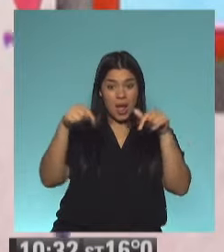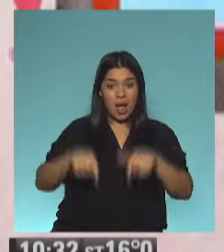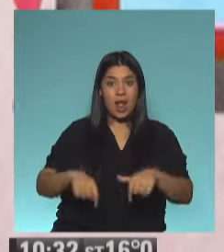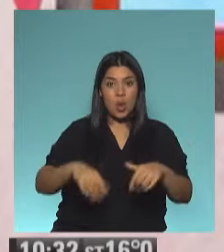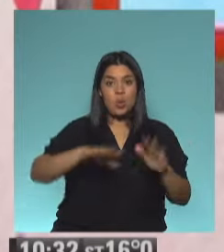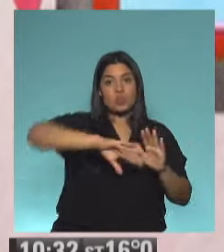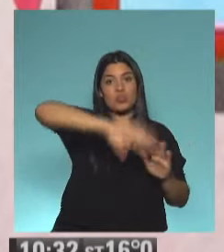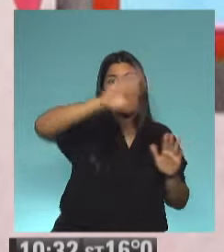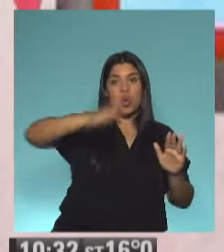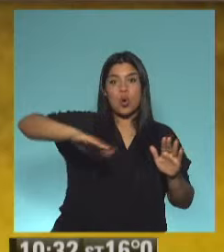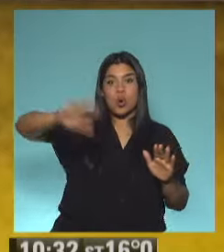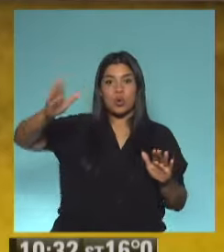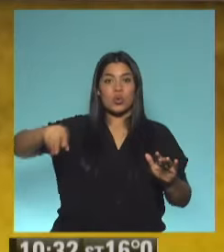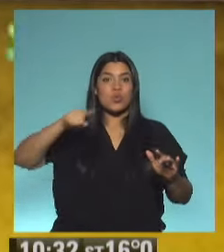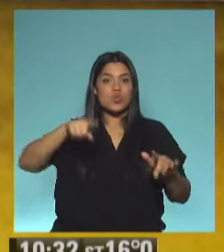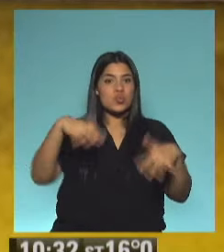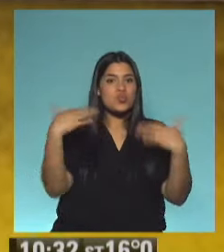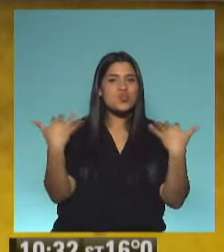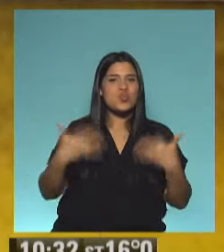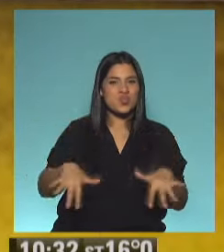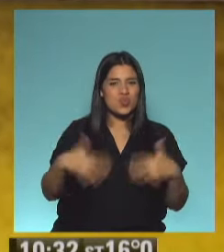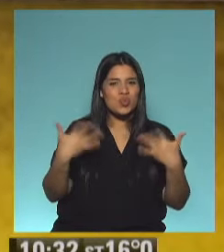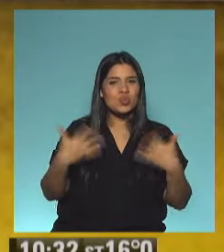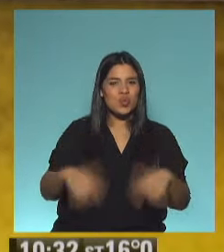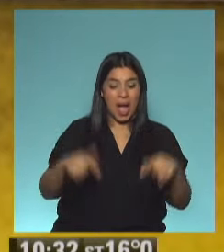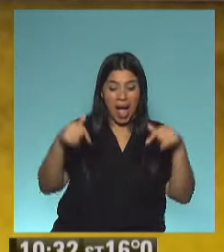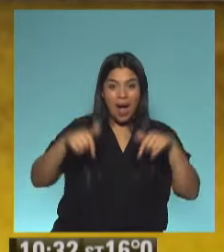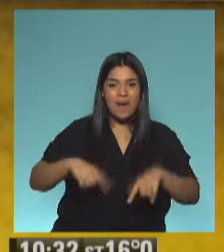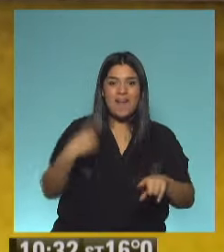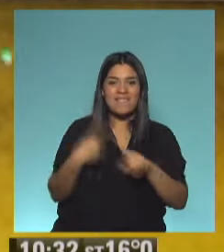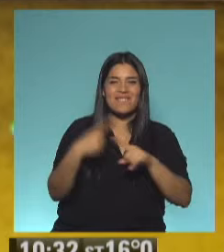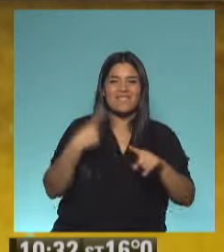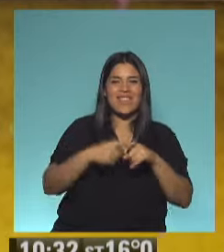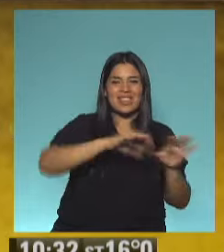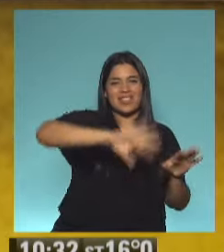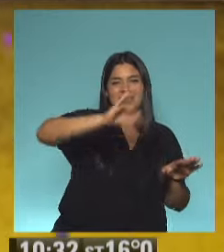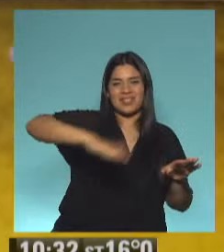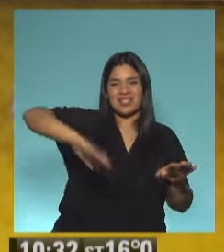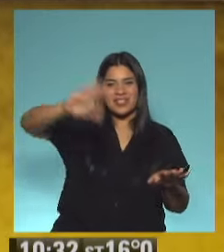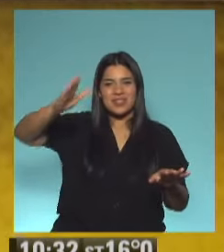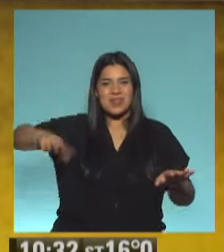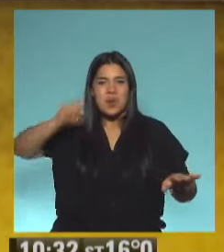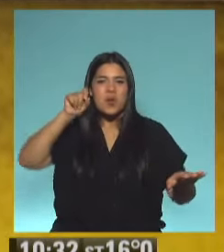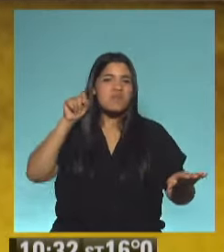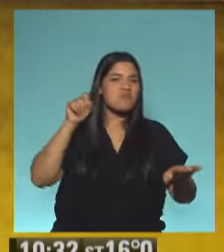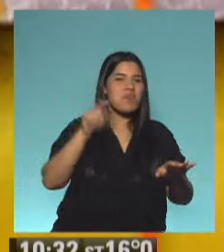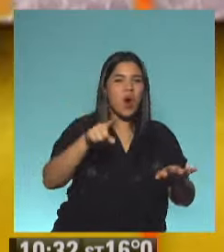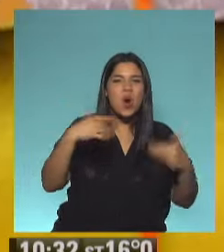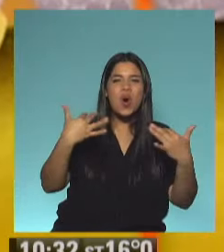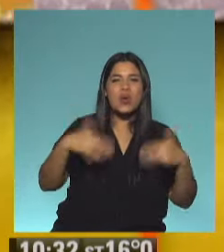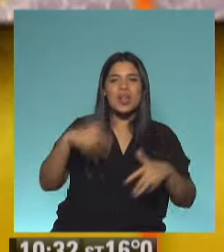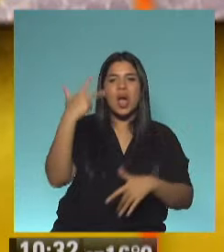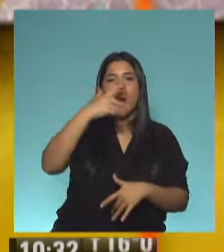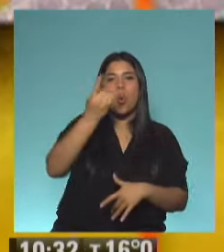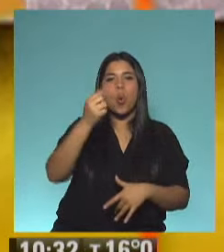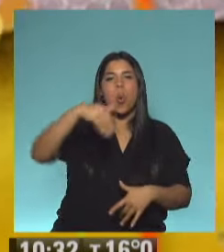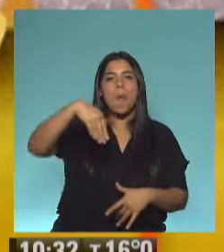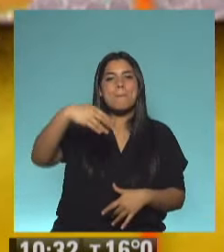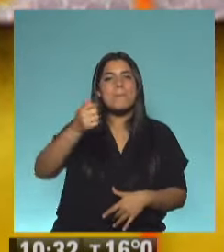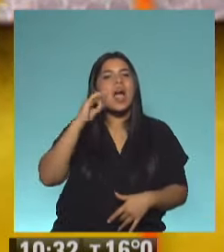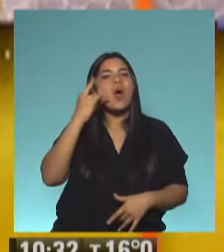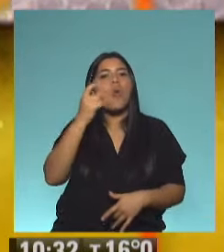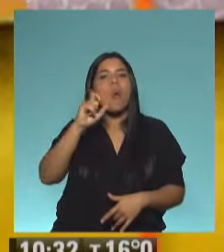mi cholita. Fiesta de la quebrada, un mahuaqueño para cantar. Perco,